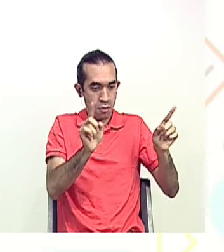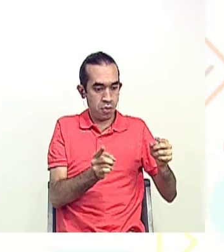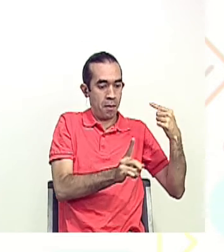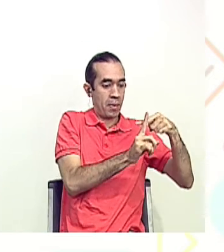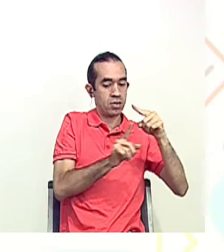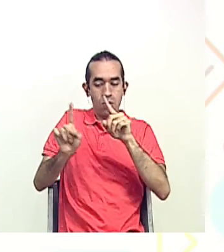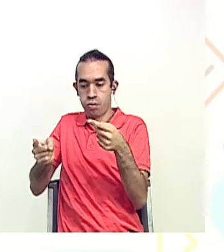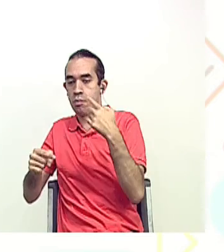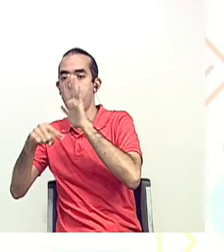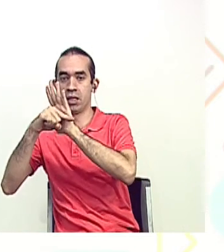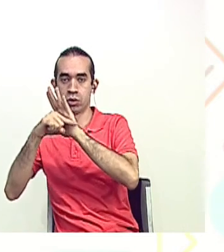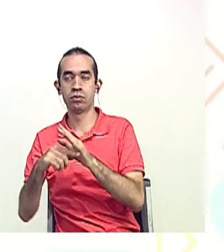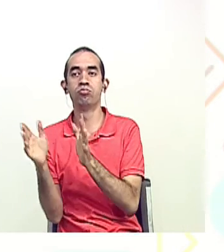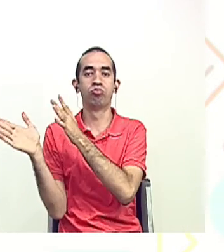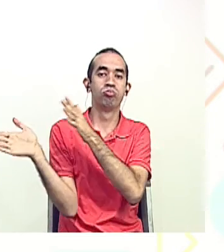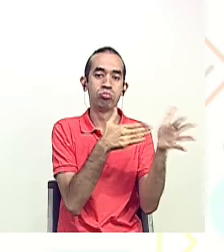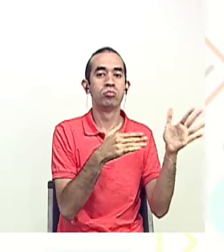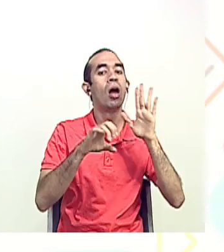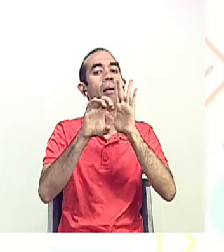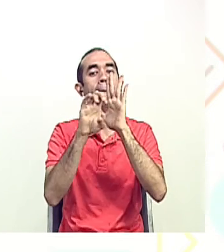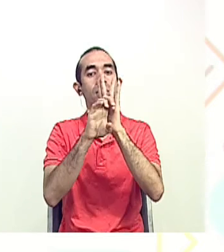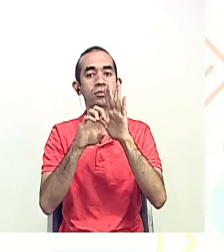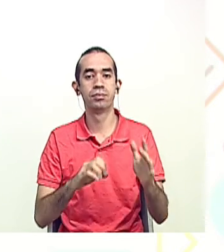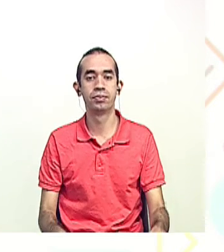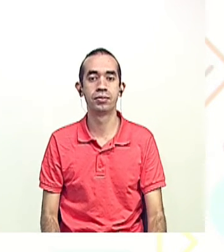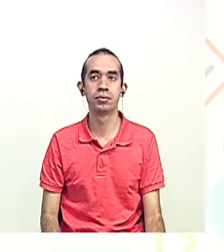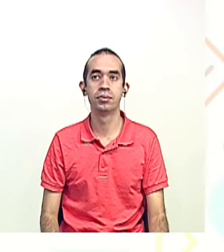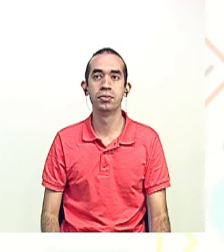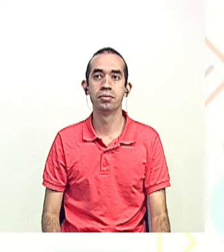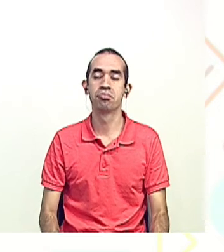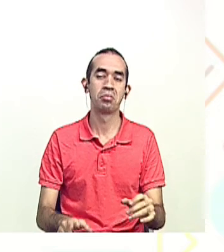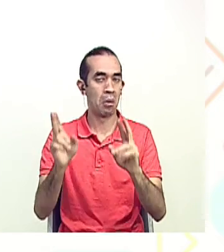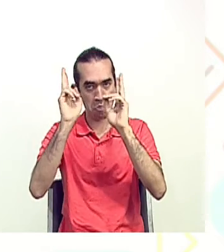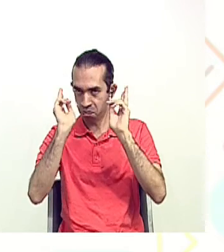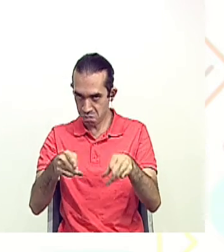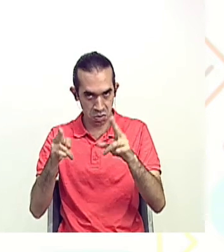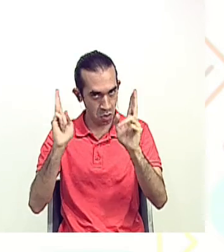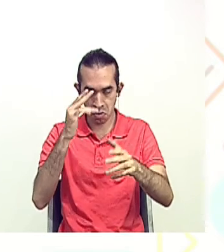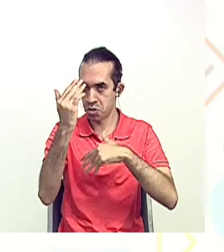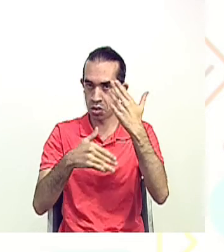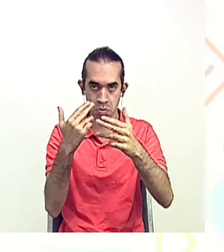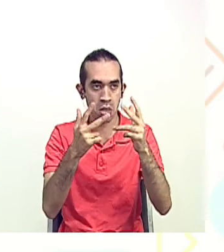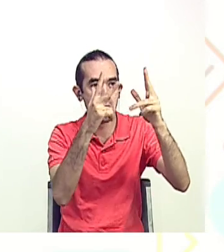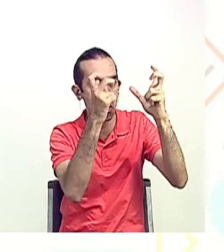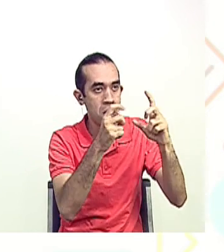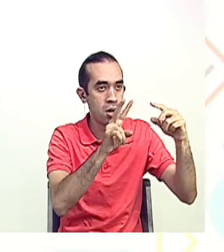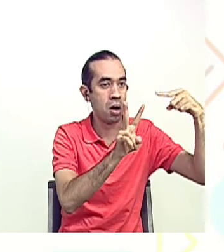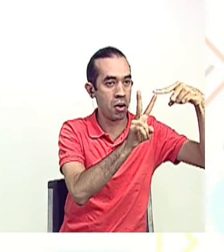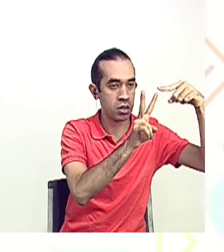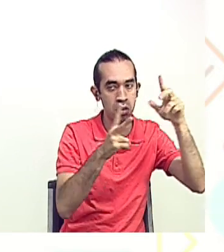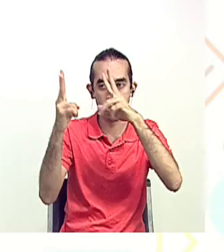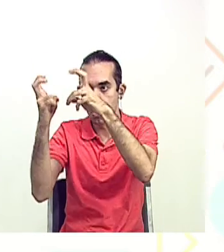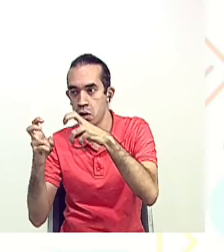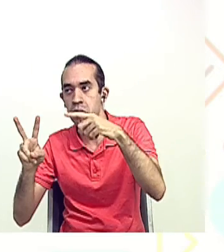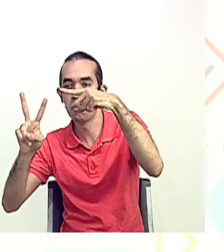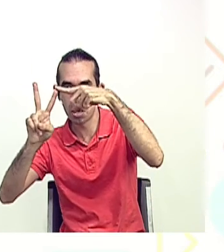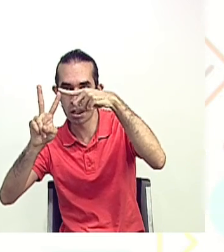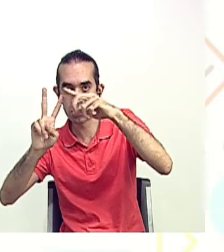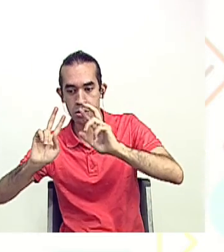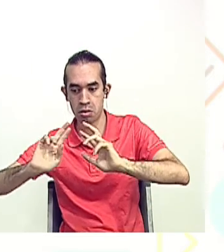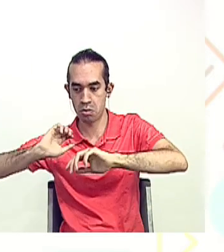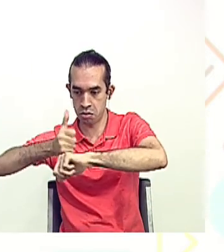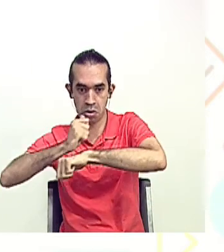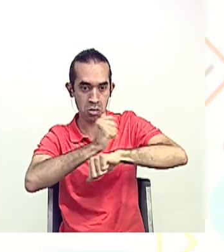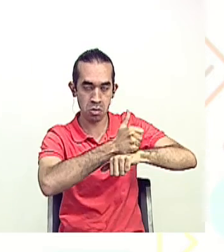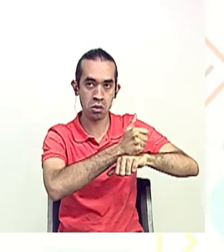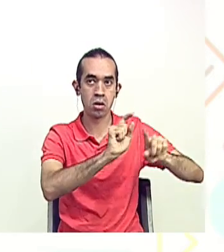Podemos observar el siguiente ejemplo. Seguimos el mismo proceso de sacar raíz y colocar en un